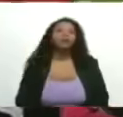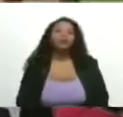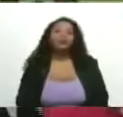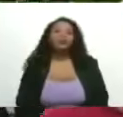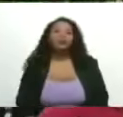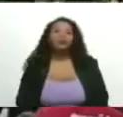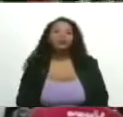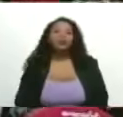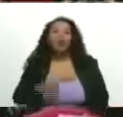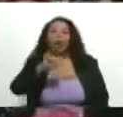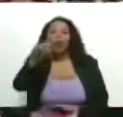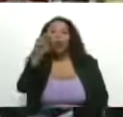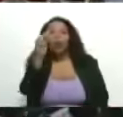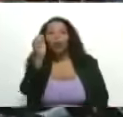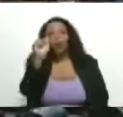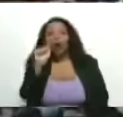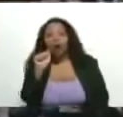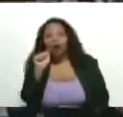Juan José Mora.